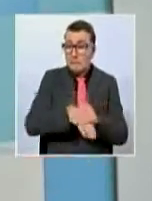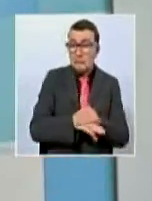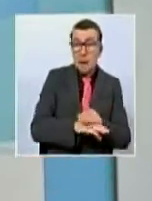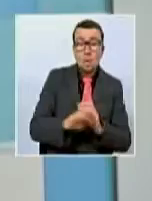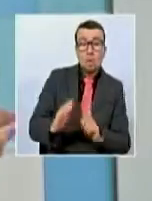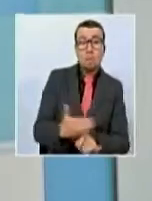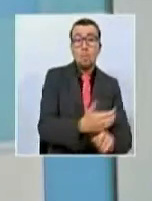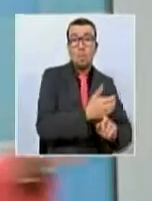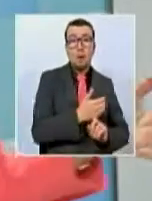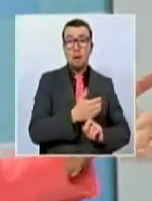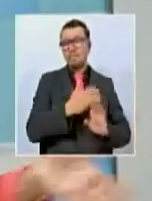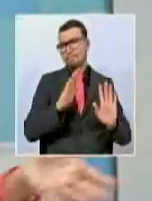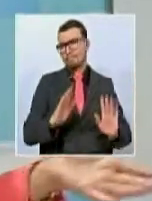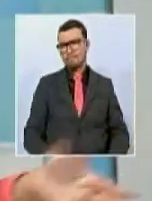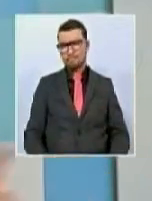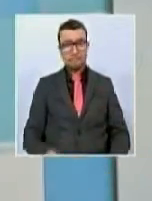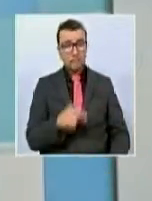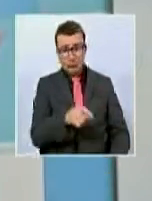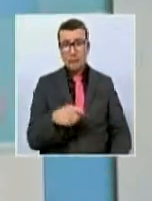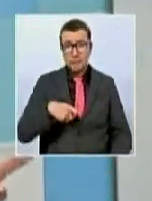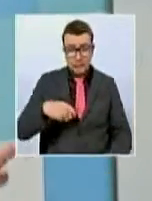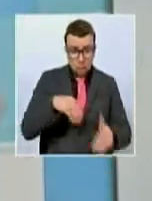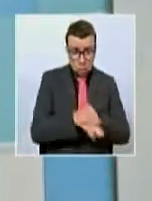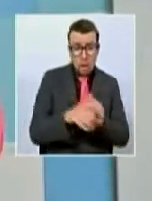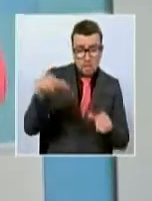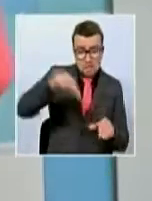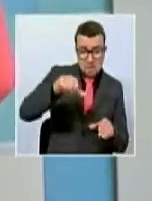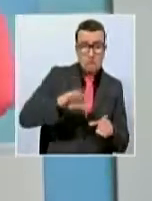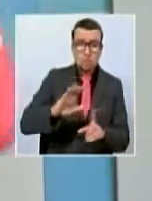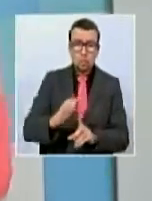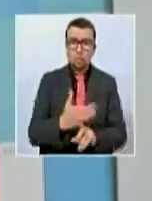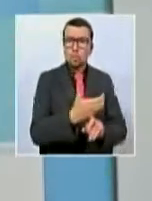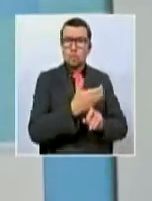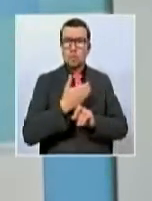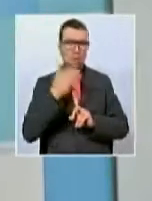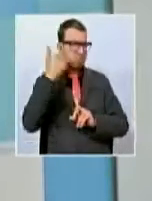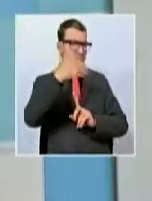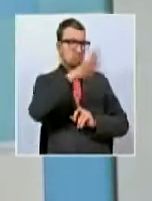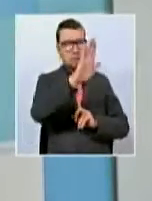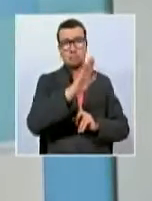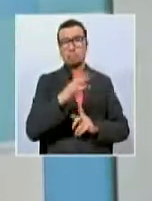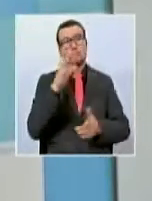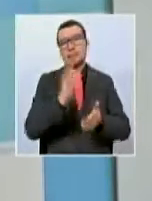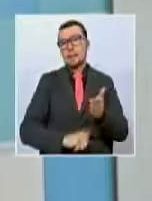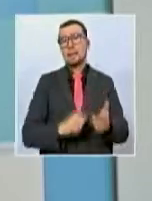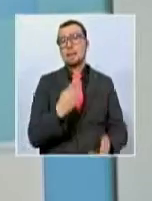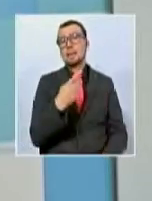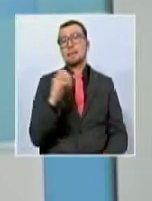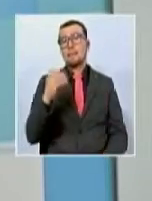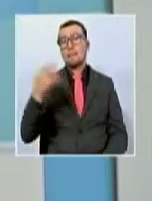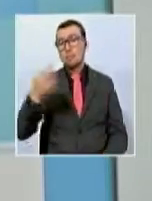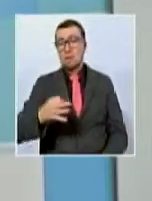ahí, el solo hecho de que tenga un conservante, claro, ya le está quitando ese 100% natural. Sí,